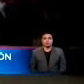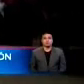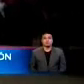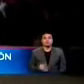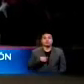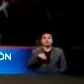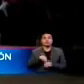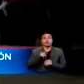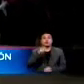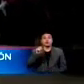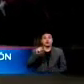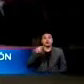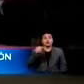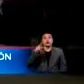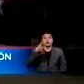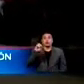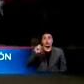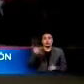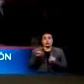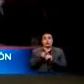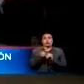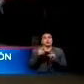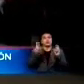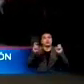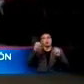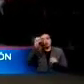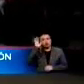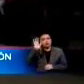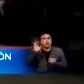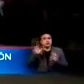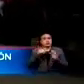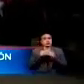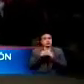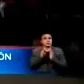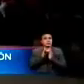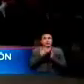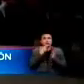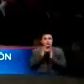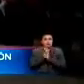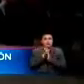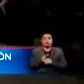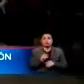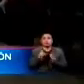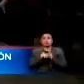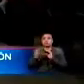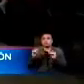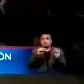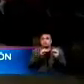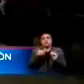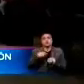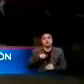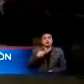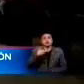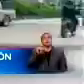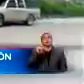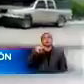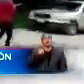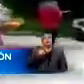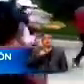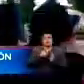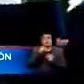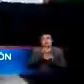En Saraguro hubo una ceremonia antes de empezar la caminata. Aquí está nuestra chacana. Compartieron chicha y enviaron